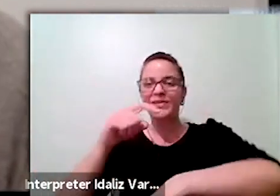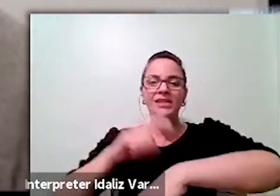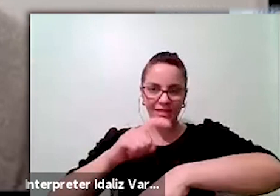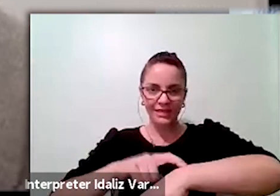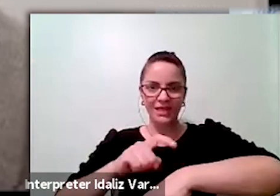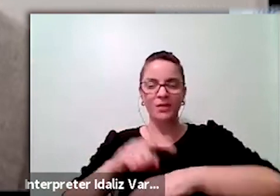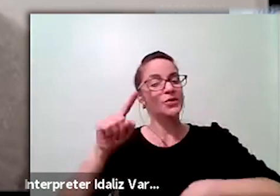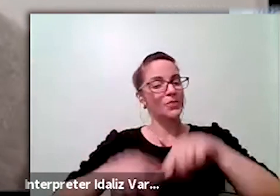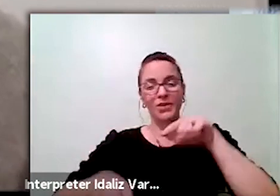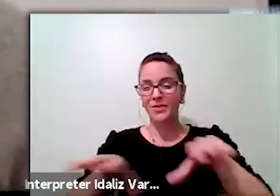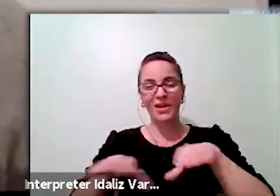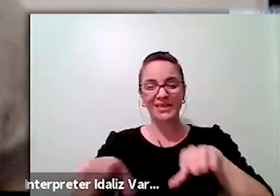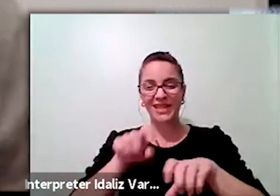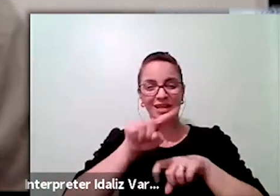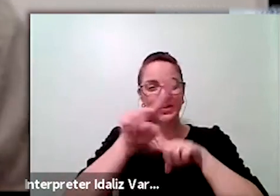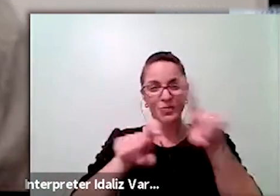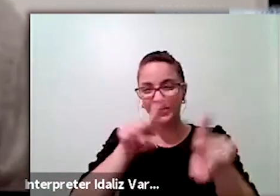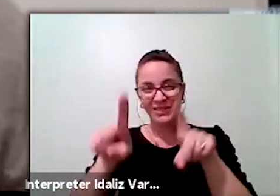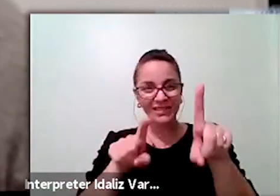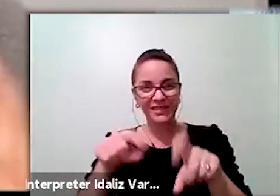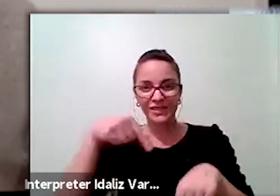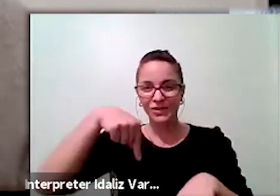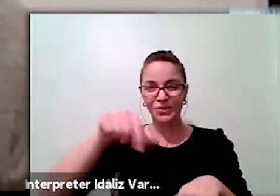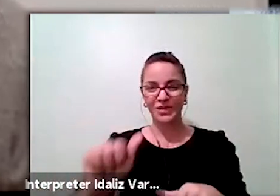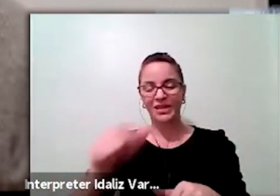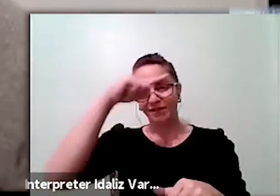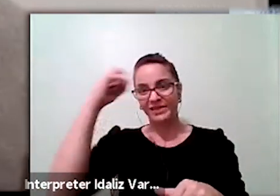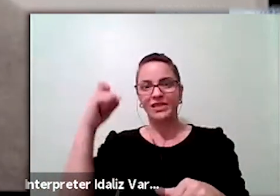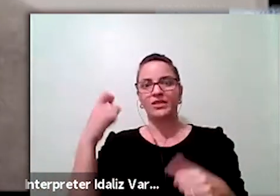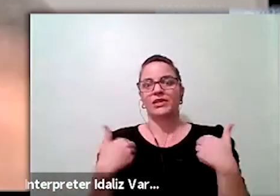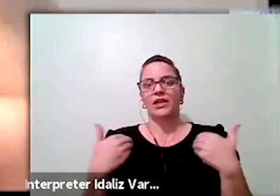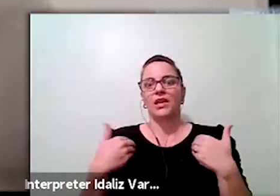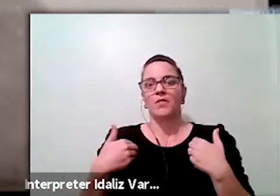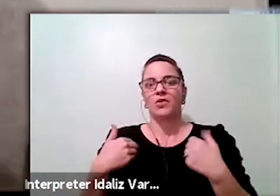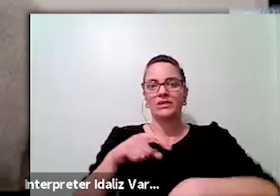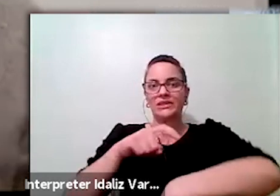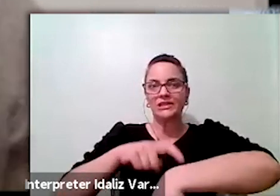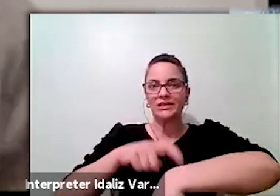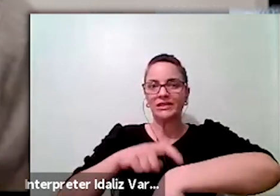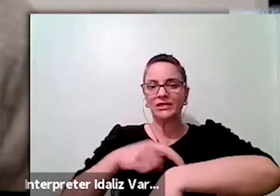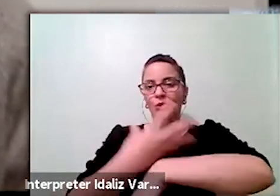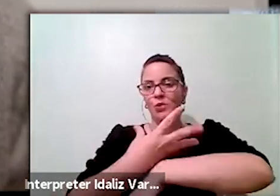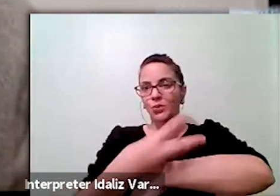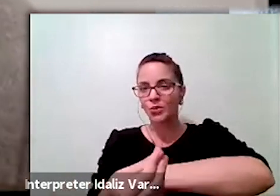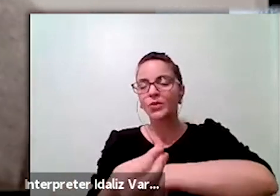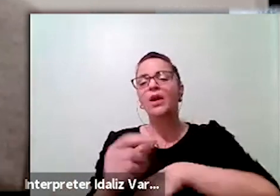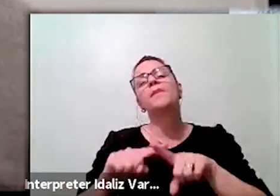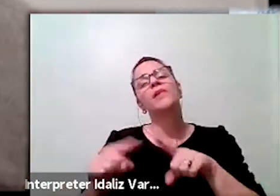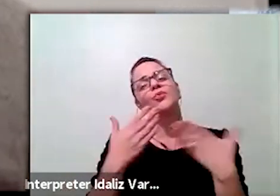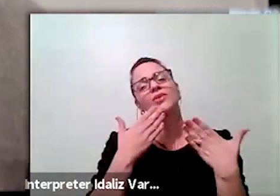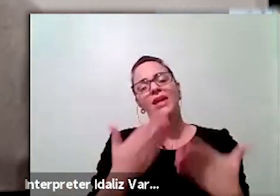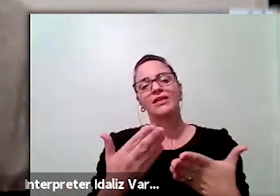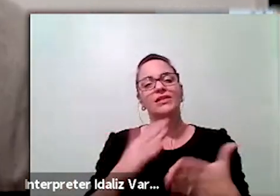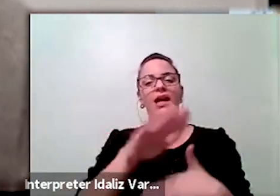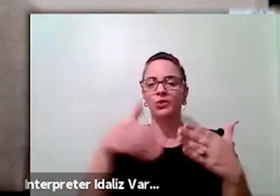de preguntas y respuestas, porque los traductores ya se nos tuvieron que ir. Gracias a las personas de lenguaje